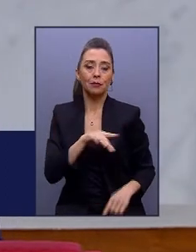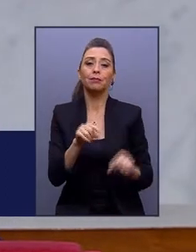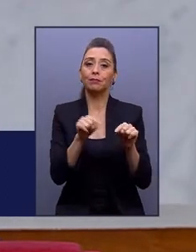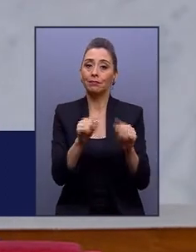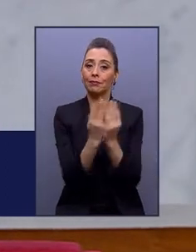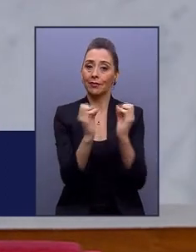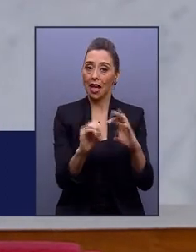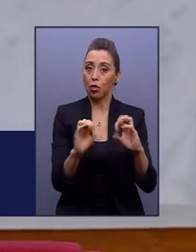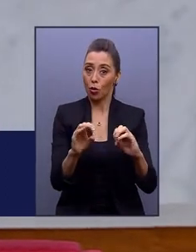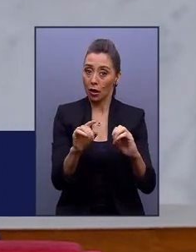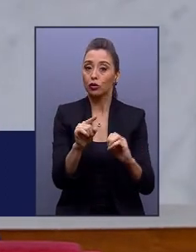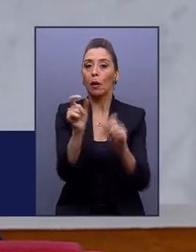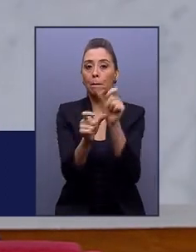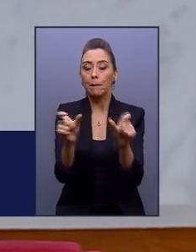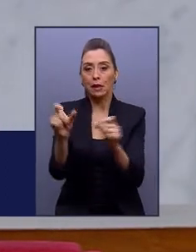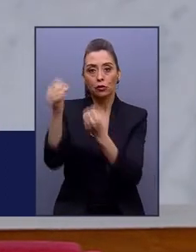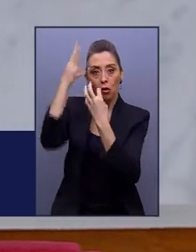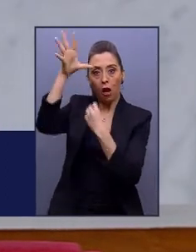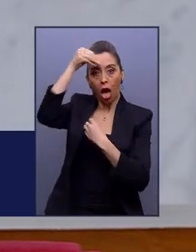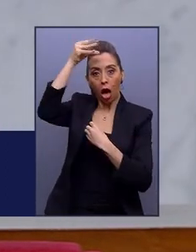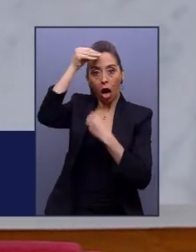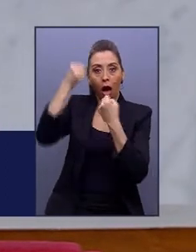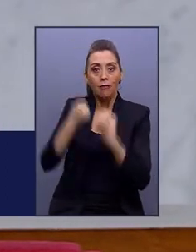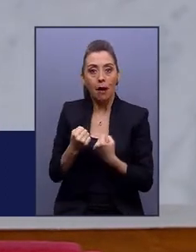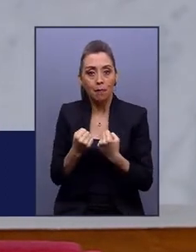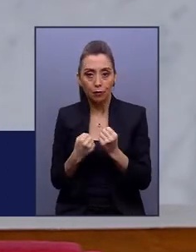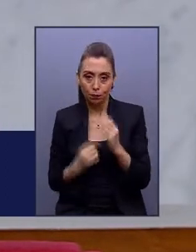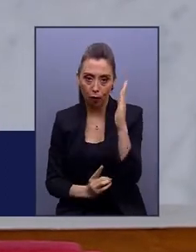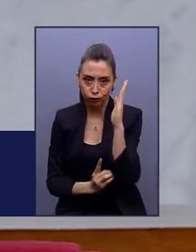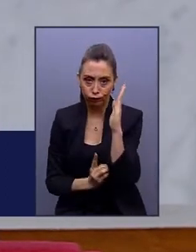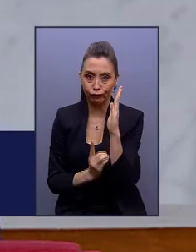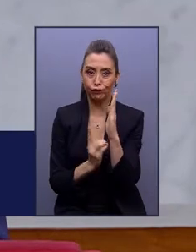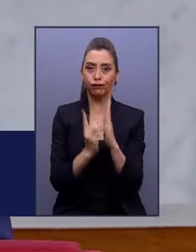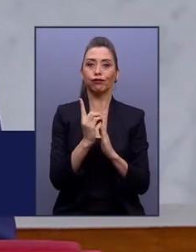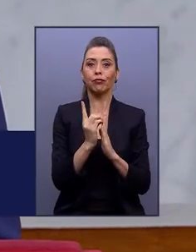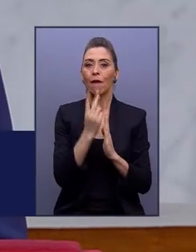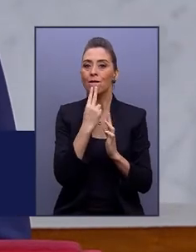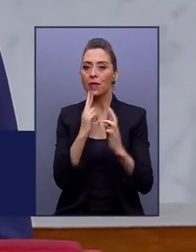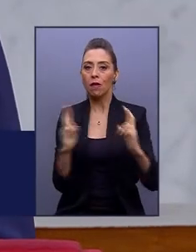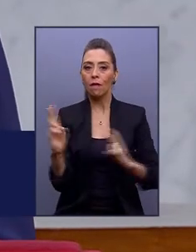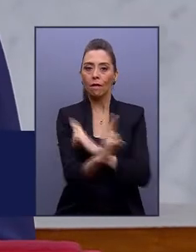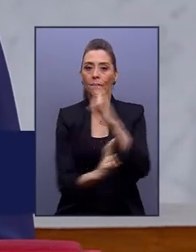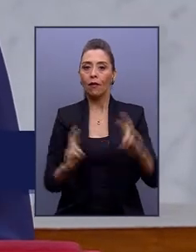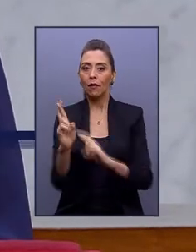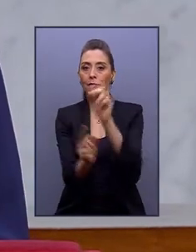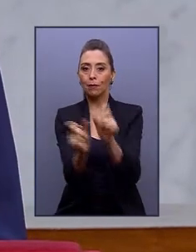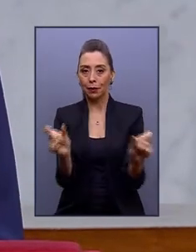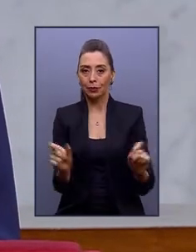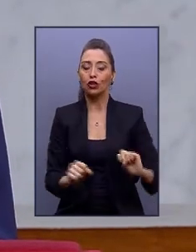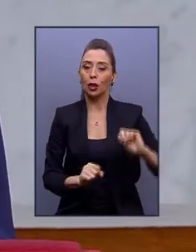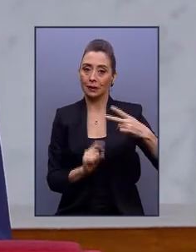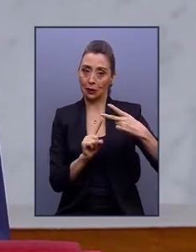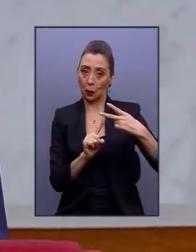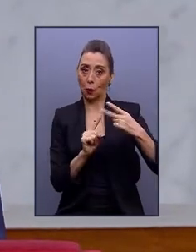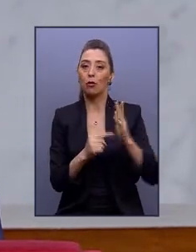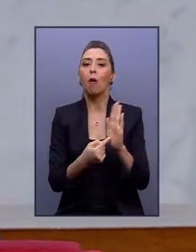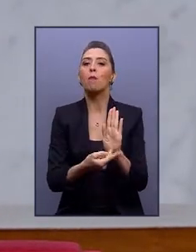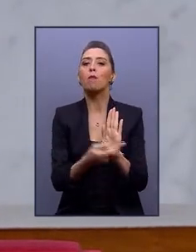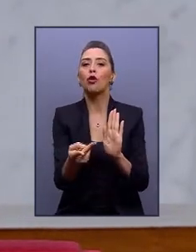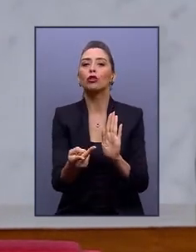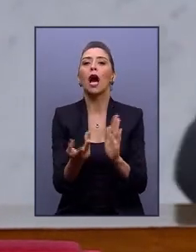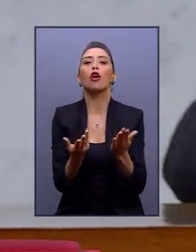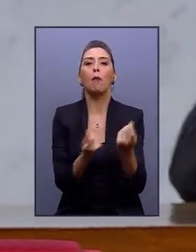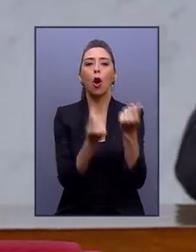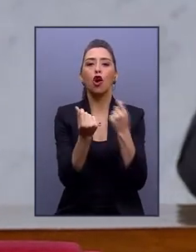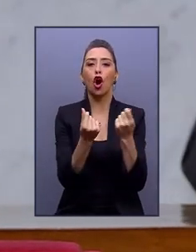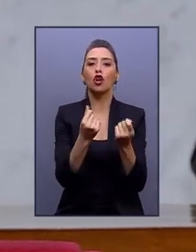espacio donde las personas forman sus capacidades para surgir y convivir con otros. En segundo lugar, les mostraré lo que hemos hecho para tener una economía